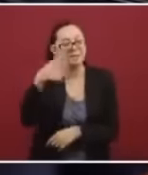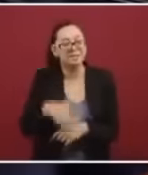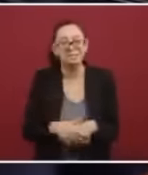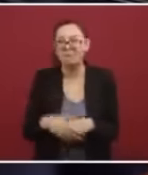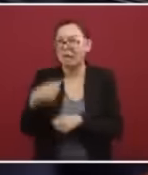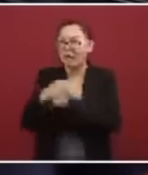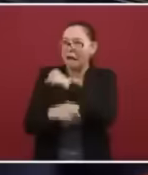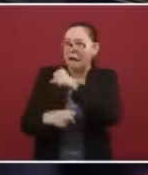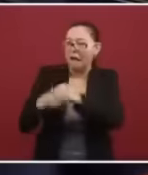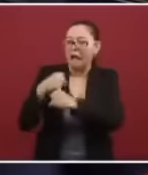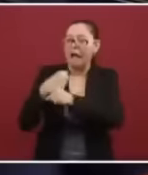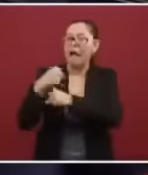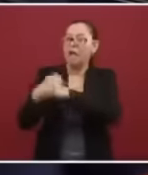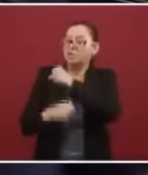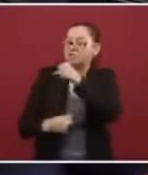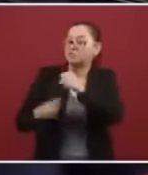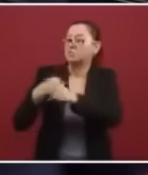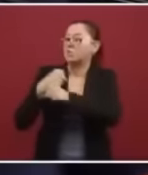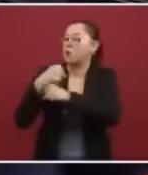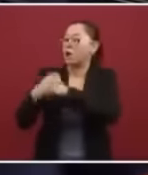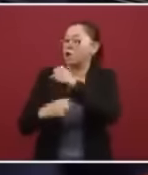presidente nos llama